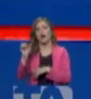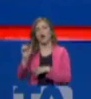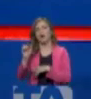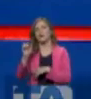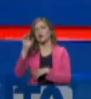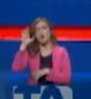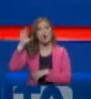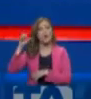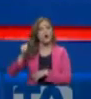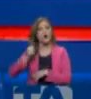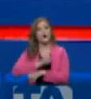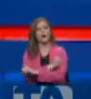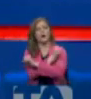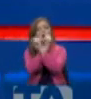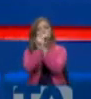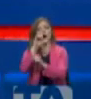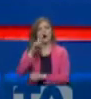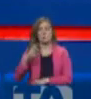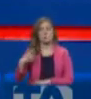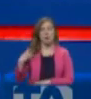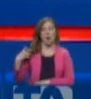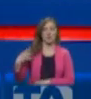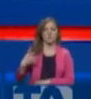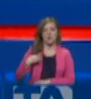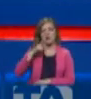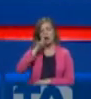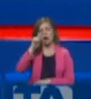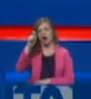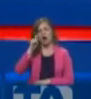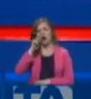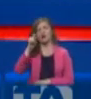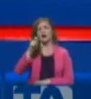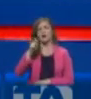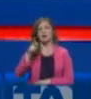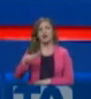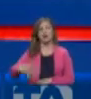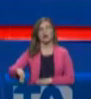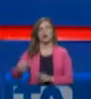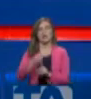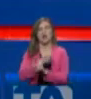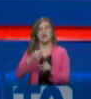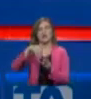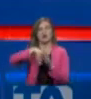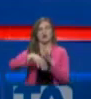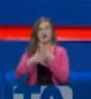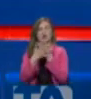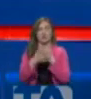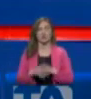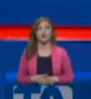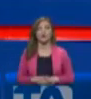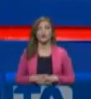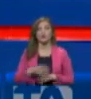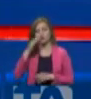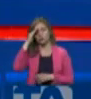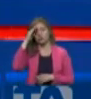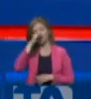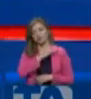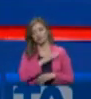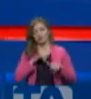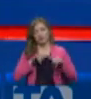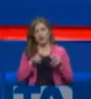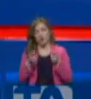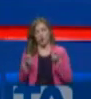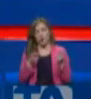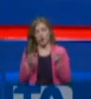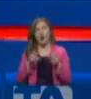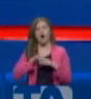Turi, la mañana de este lunes, protestaron por supuestos malos tratos al interior del centro carcelario. Mientras tanto, las Fuerzas Armadas continúan con los